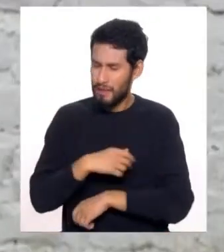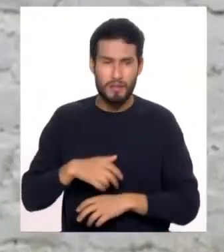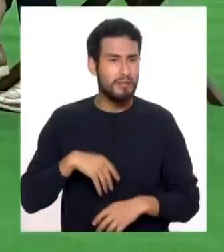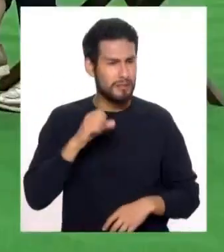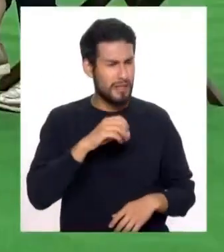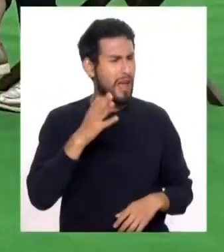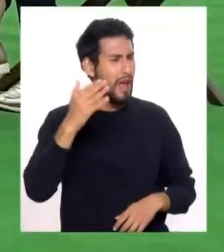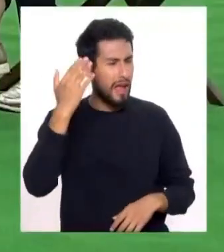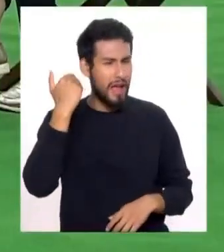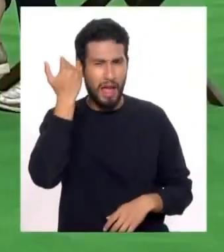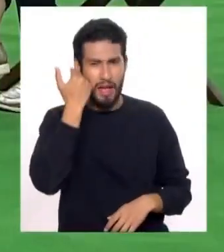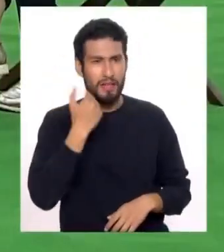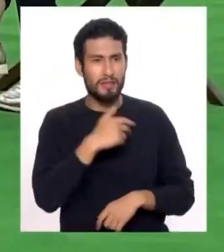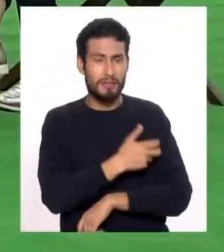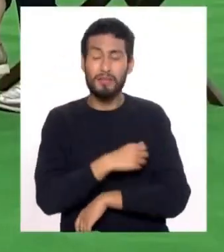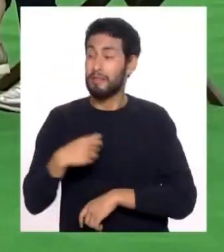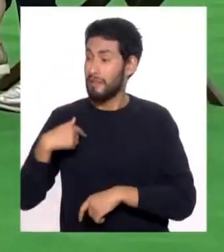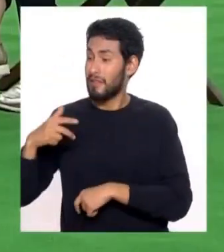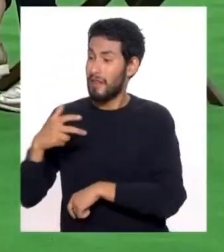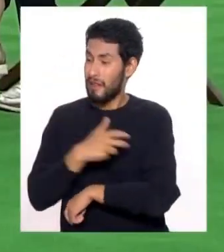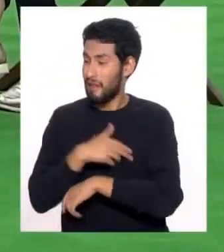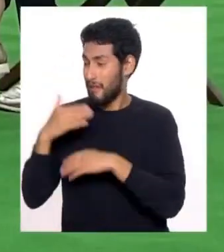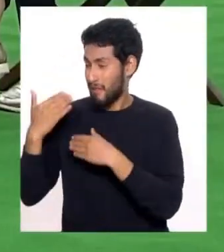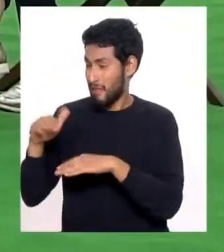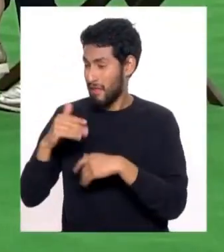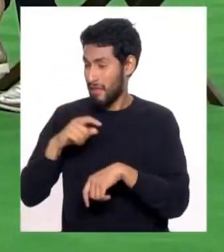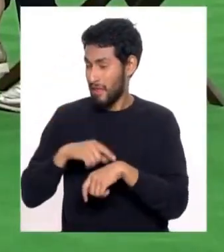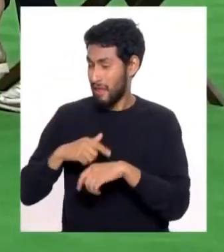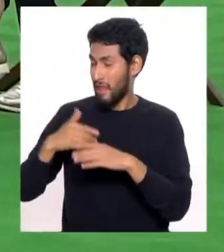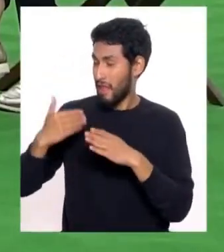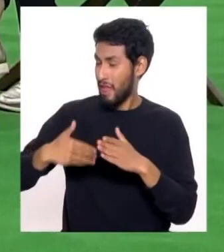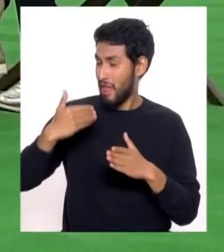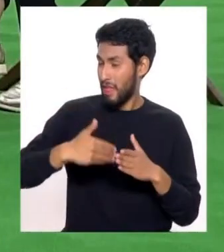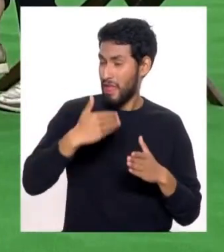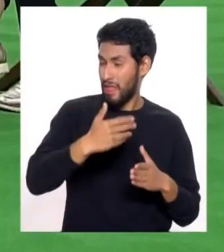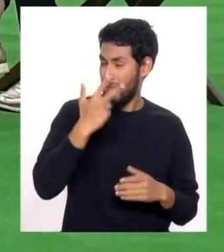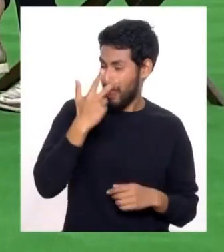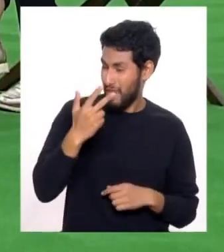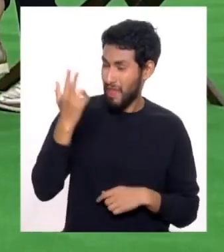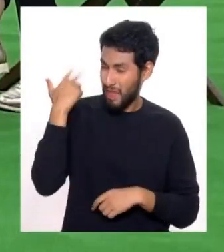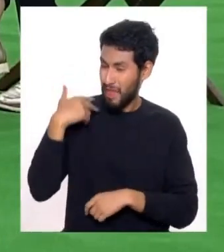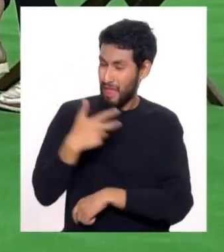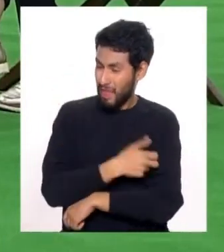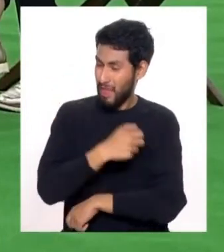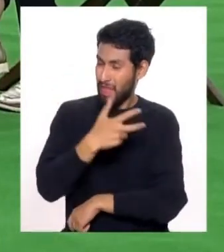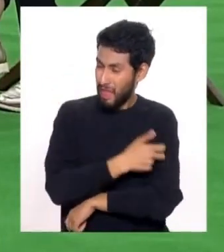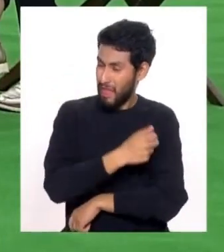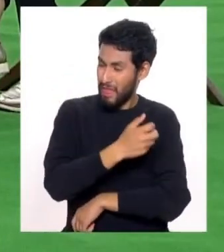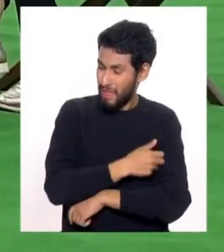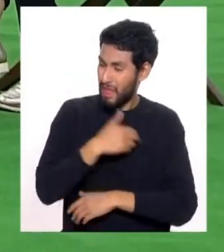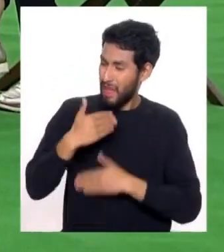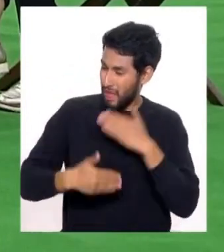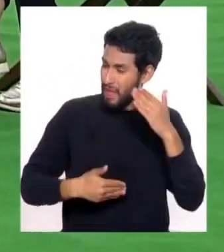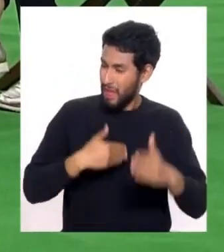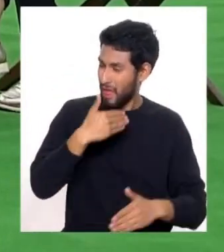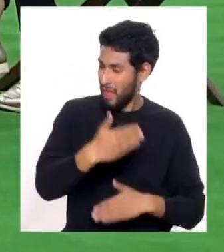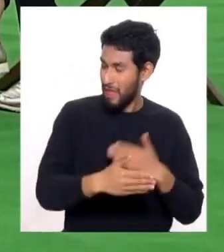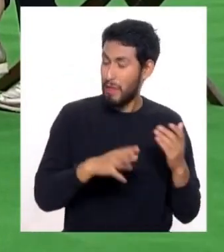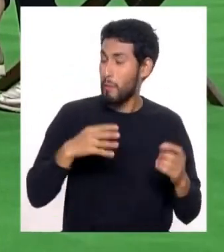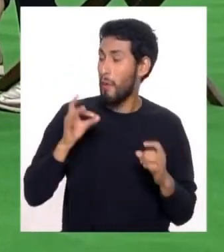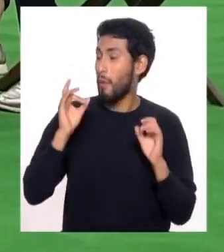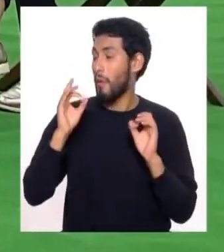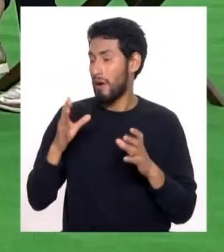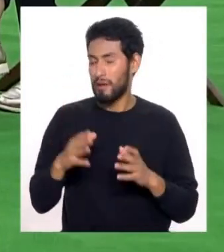hasta tres dosis. Inclusive es correcto. Tenía una protección limitada en el tiempo, que esta había que hacer refuerzos porque había la posibilidad. Así